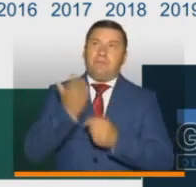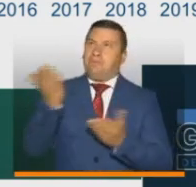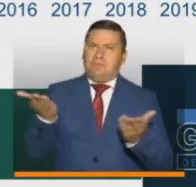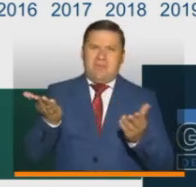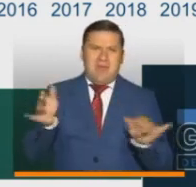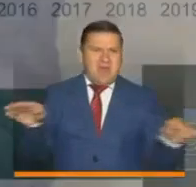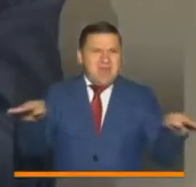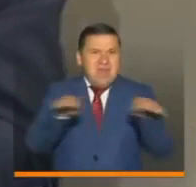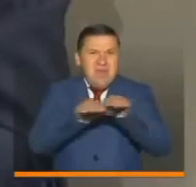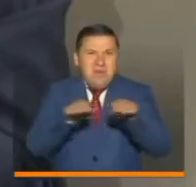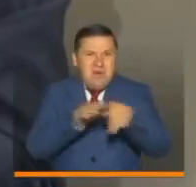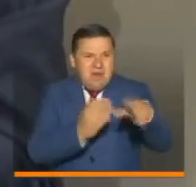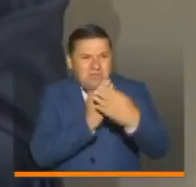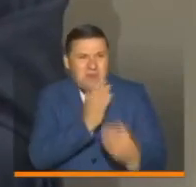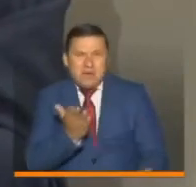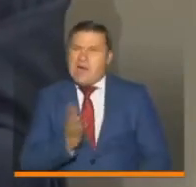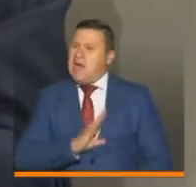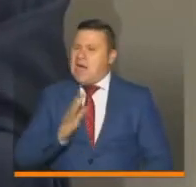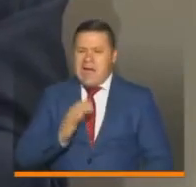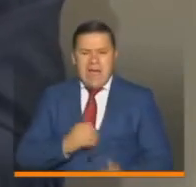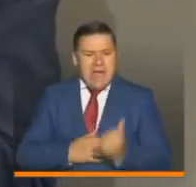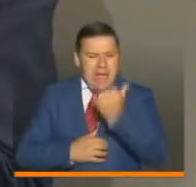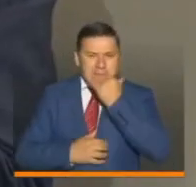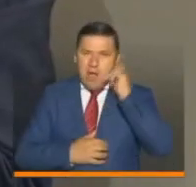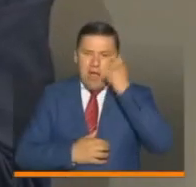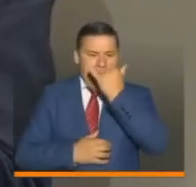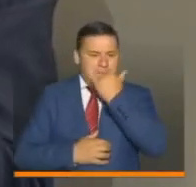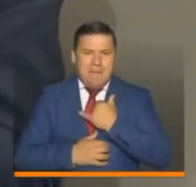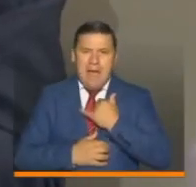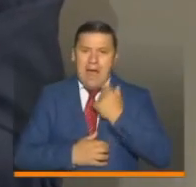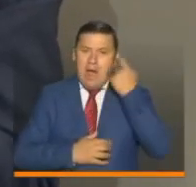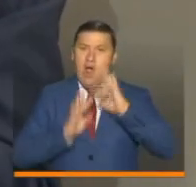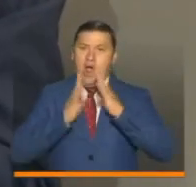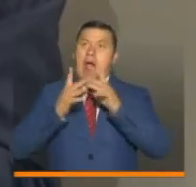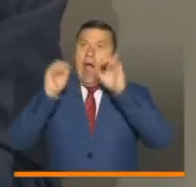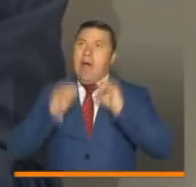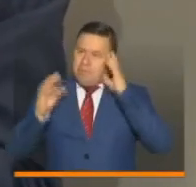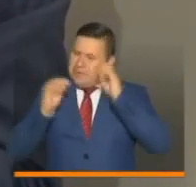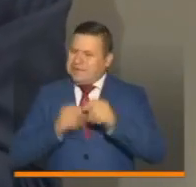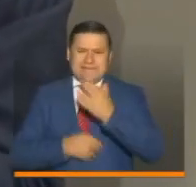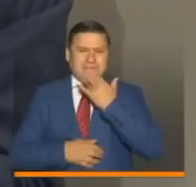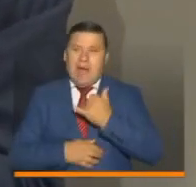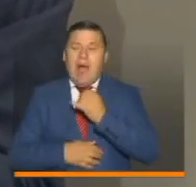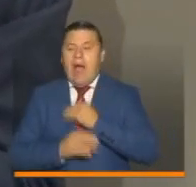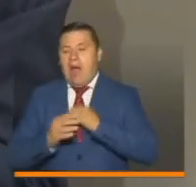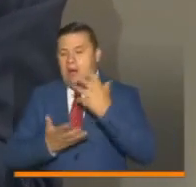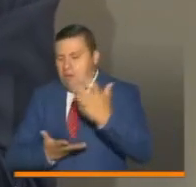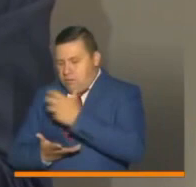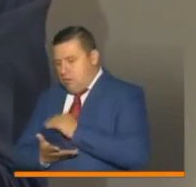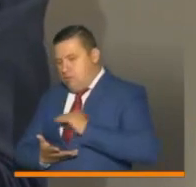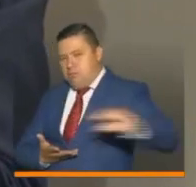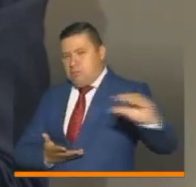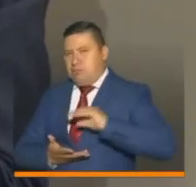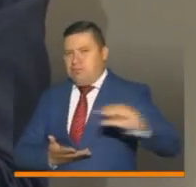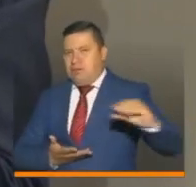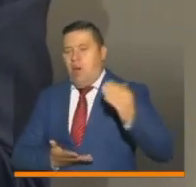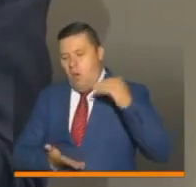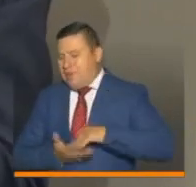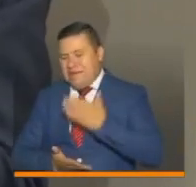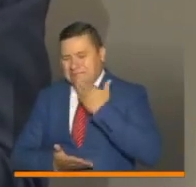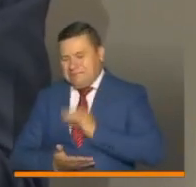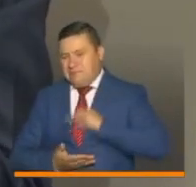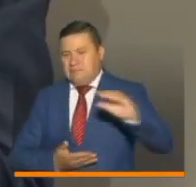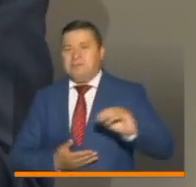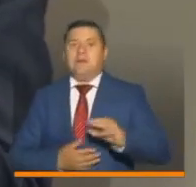hogares. Este presupuesto general de la Nación, que aprobó el Congreso de la República ayer, ya le permite al programa llegar a 2 millones de hogares a través del DPS.